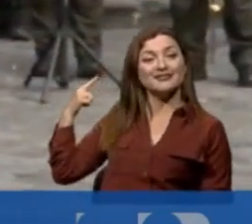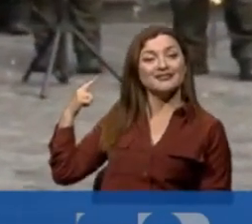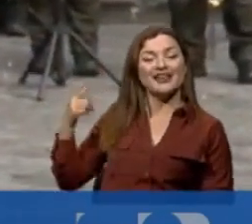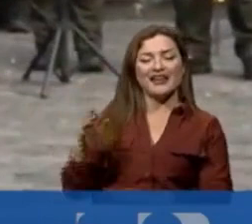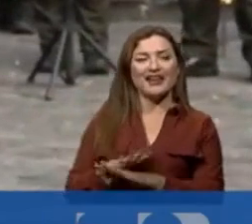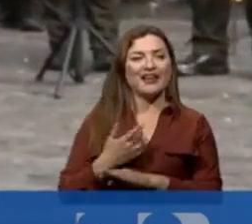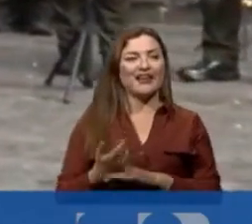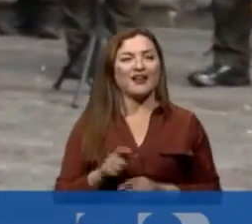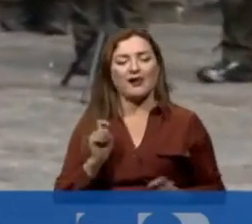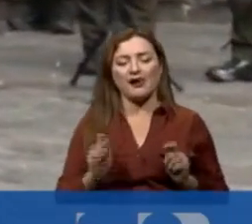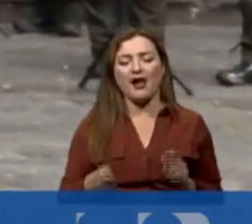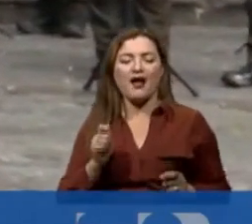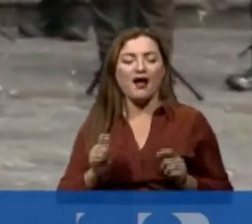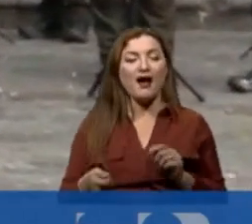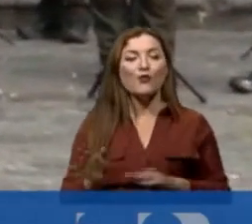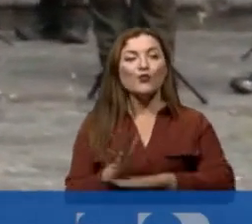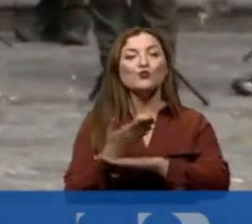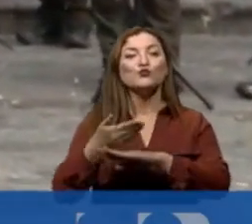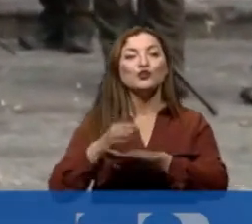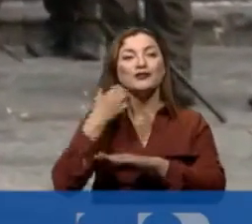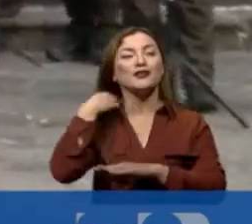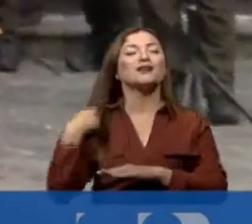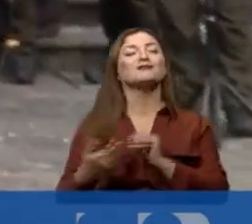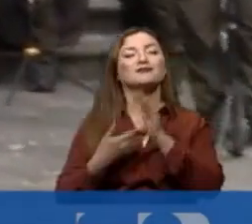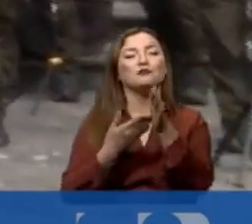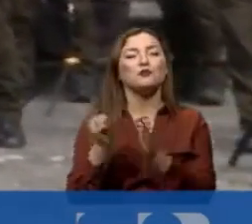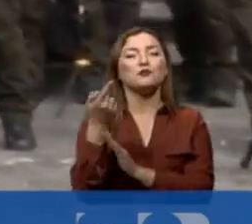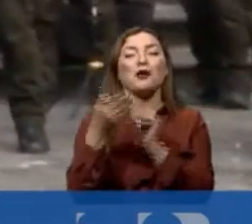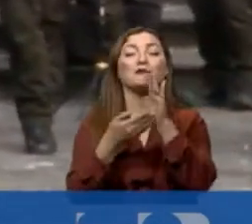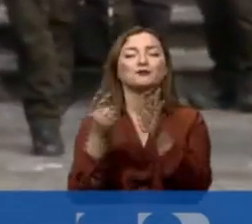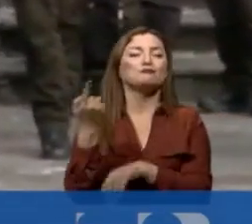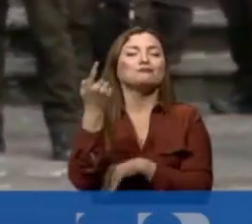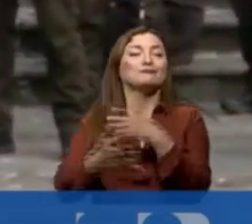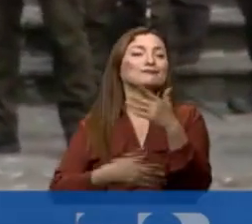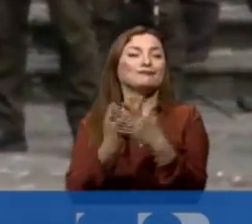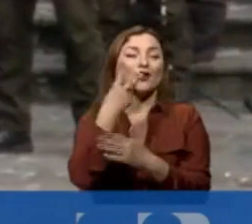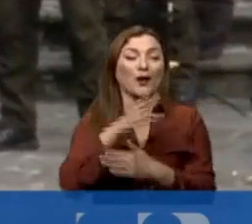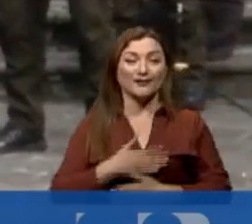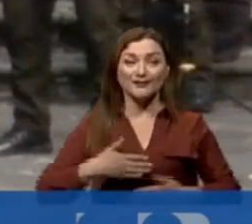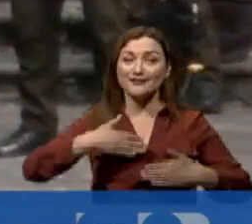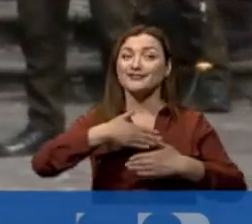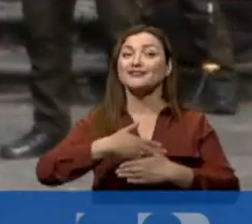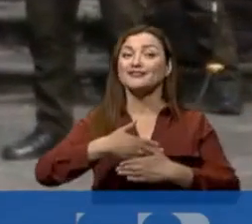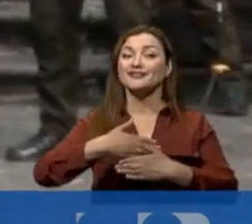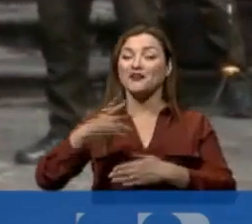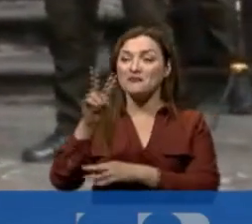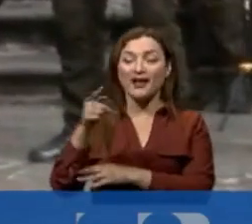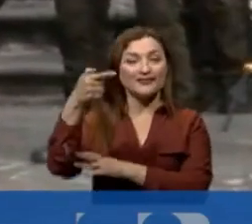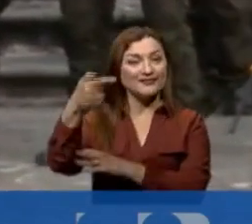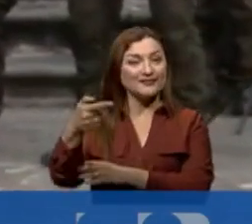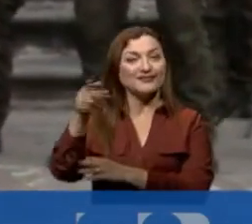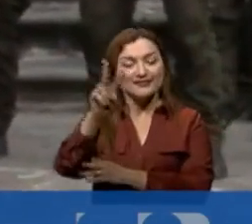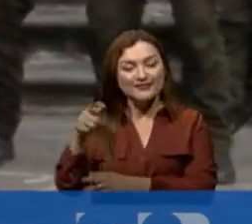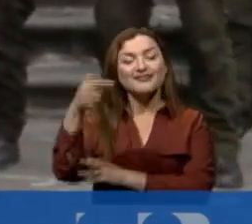de la Policía Nacional. Esto es apenas una pequeña muestra de todo lo que ustedes van a poder disfrutar cada viernes en